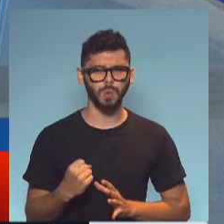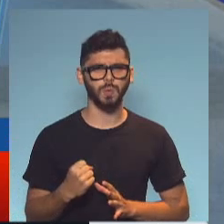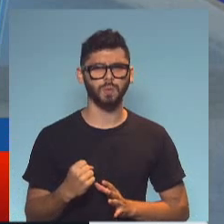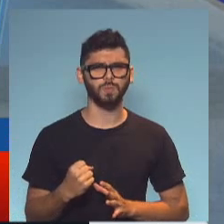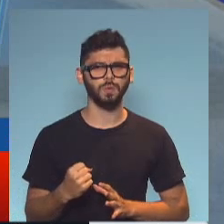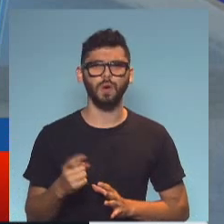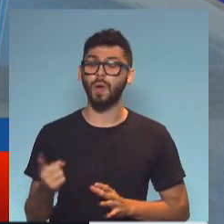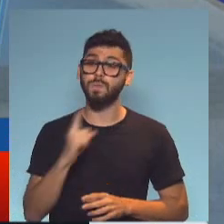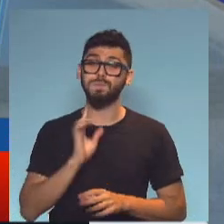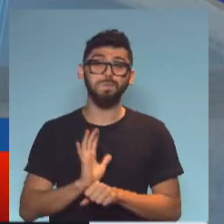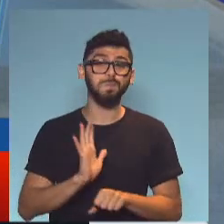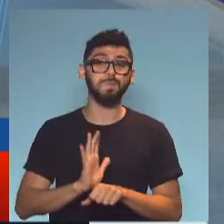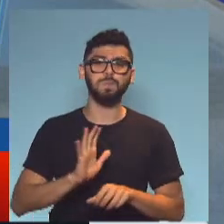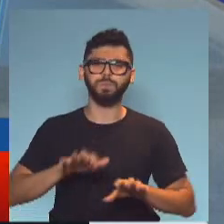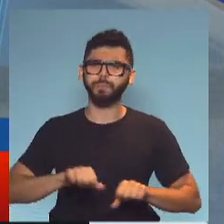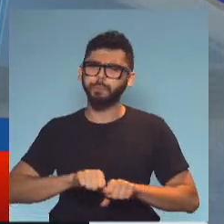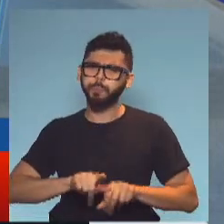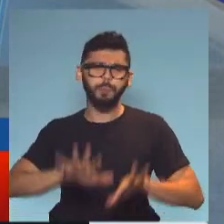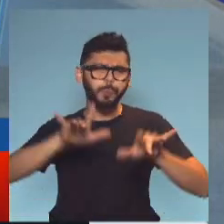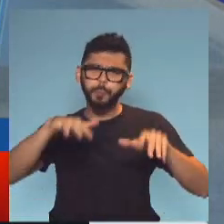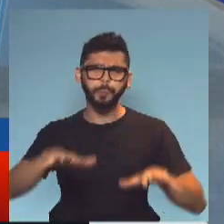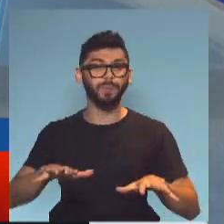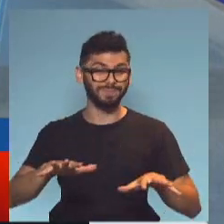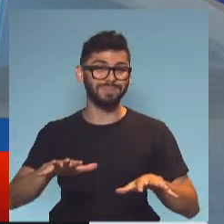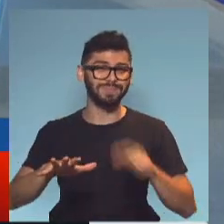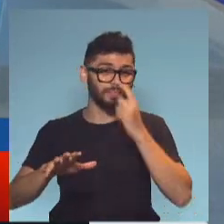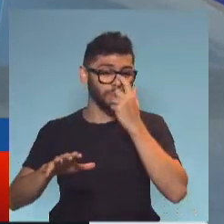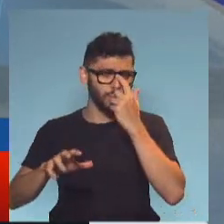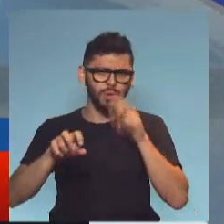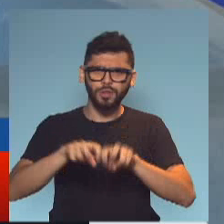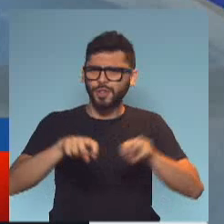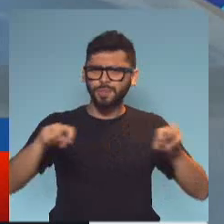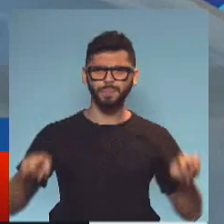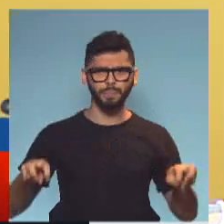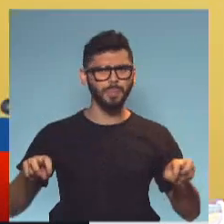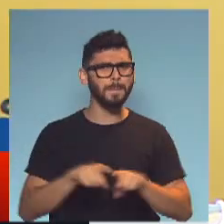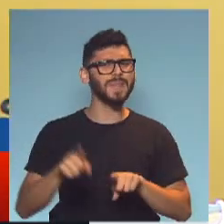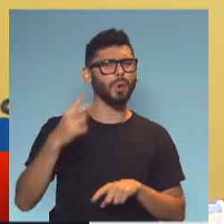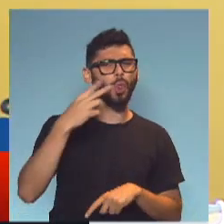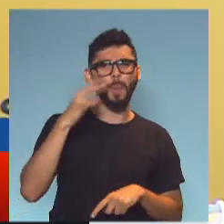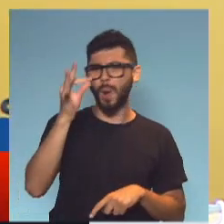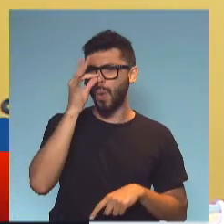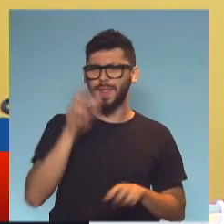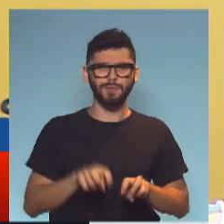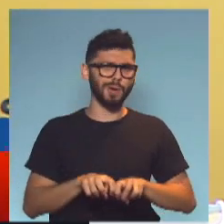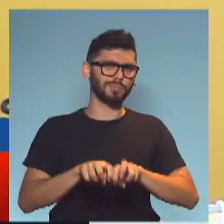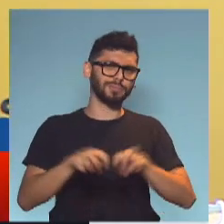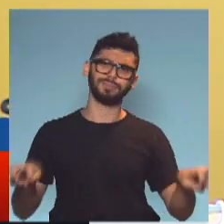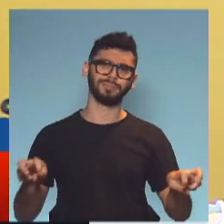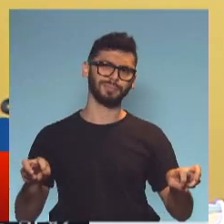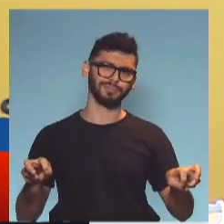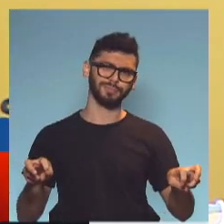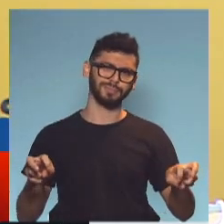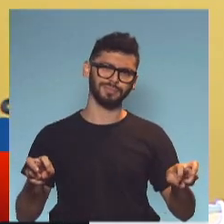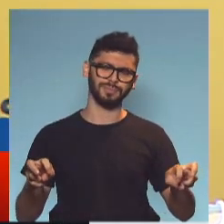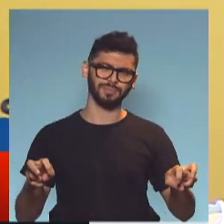calificación de tsunami. Las sillas puestas están igual que en el 2020, ¿no? Bien diferenciados hacia qué costado cada uno. Exactamente. Hacia